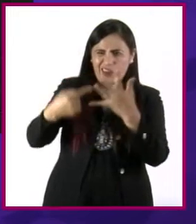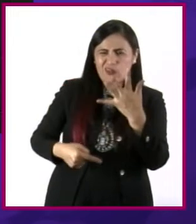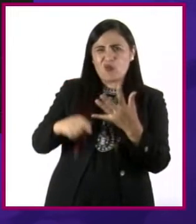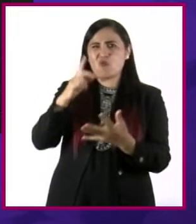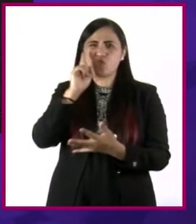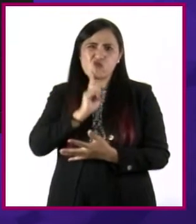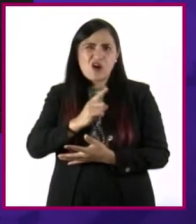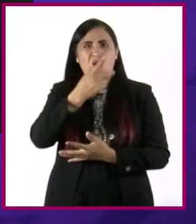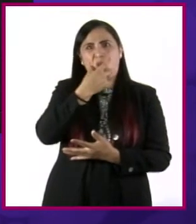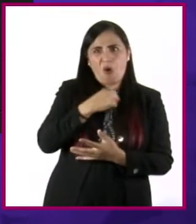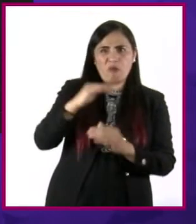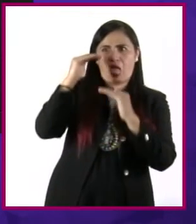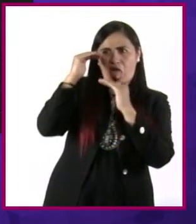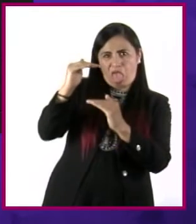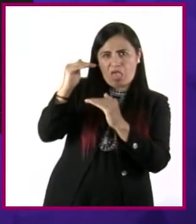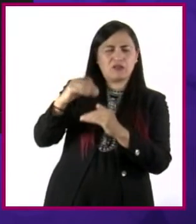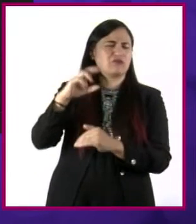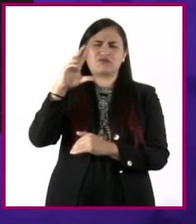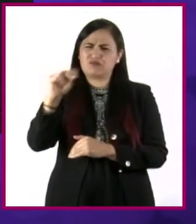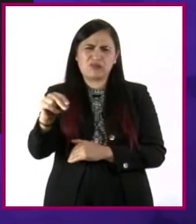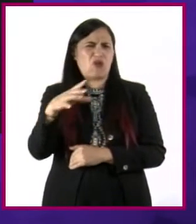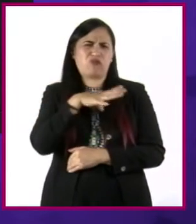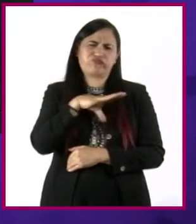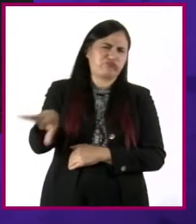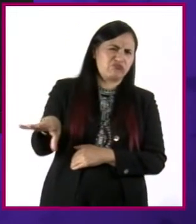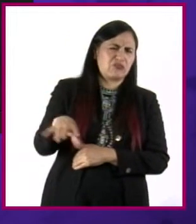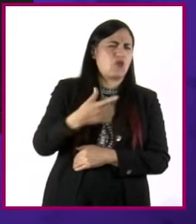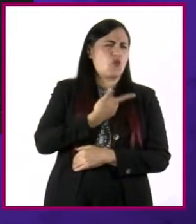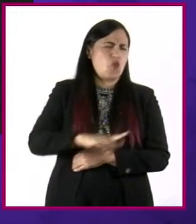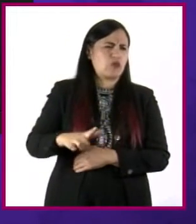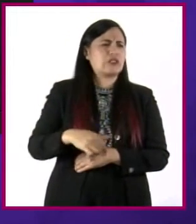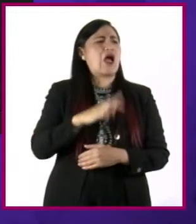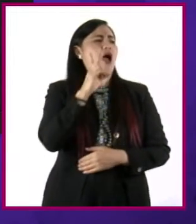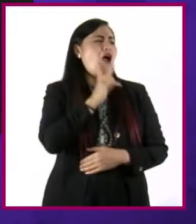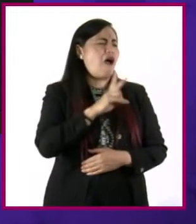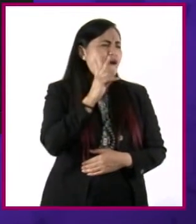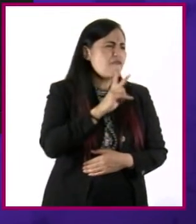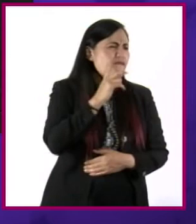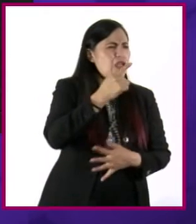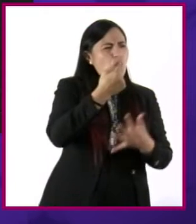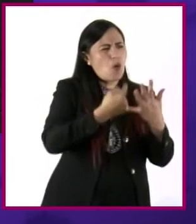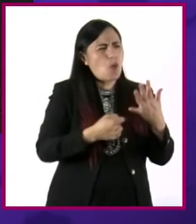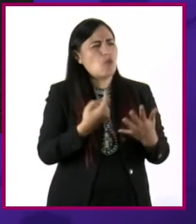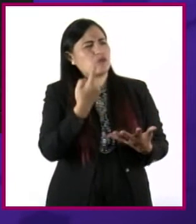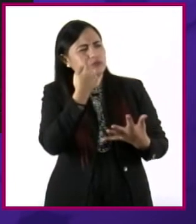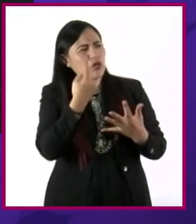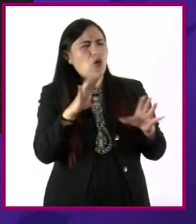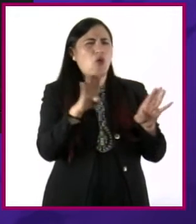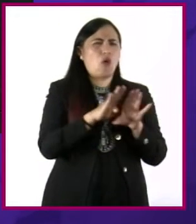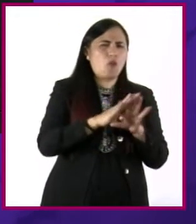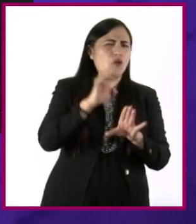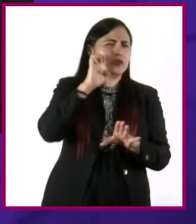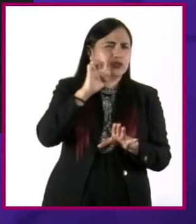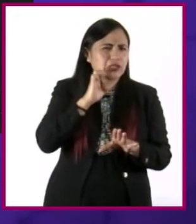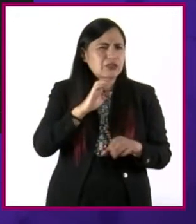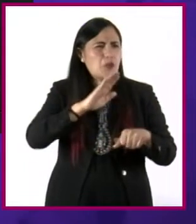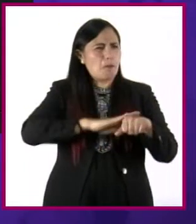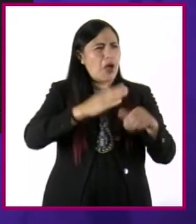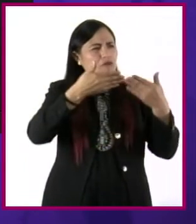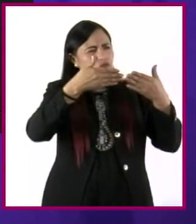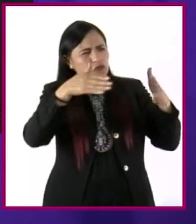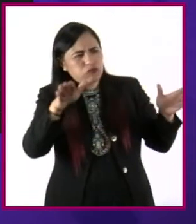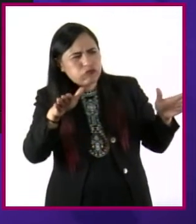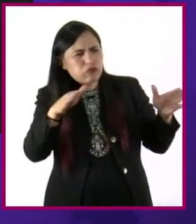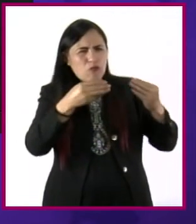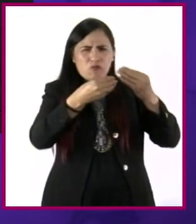género, y que se están permitiendo experimentar el género y la sexualidad de manera más amplia y más fluida